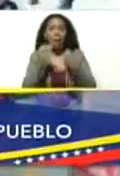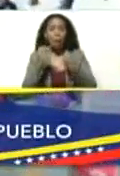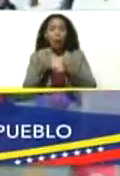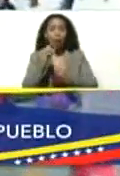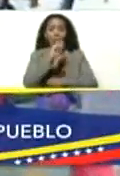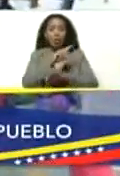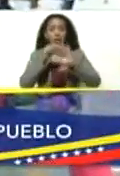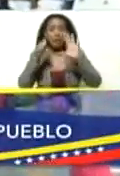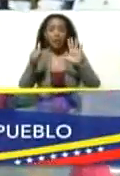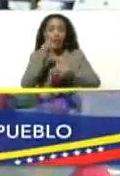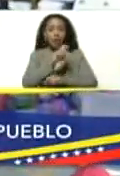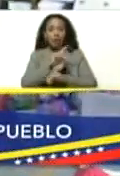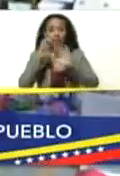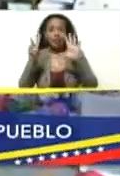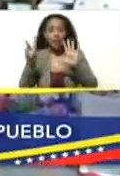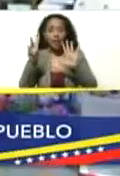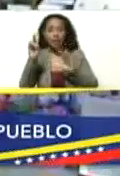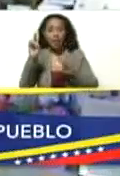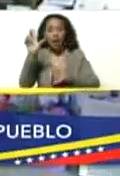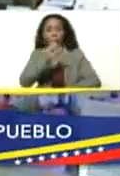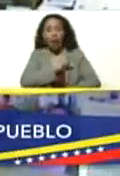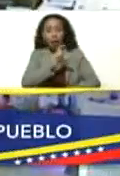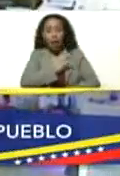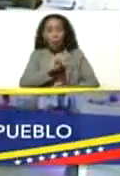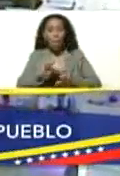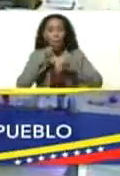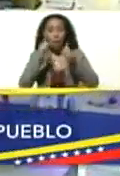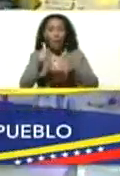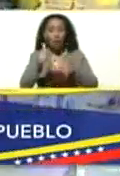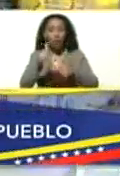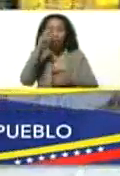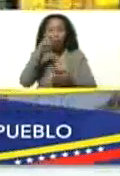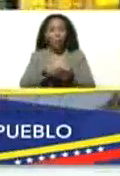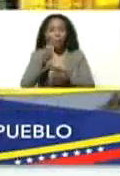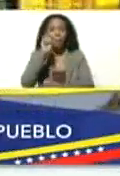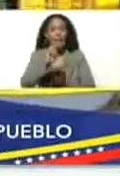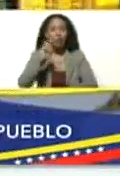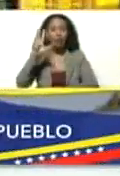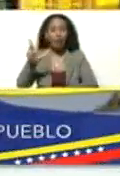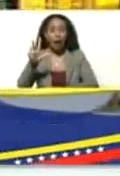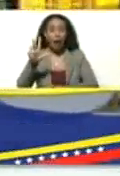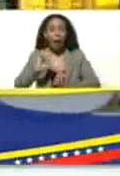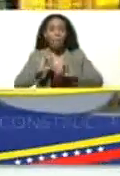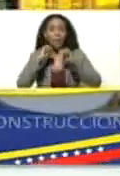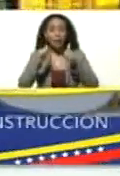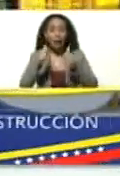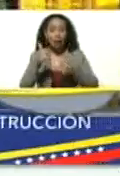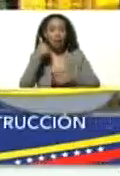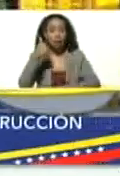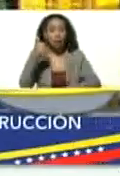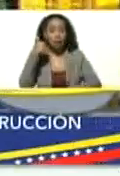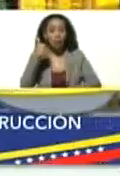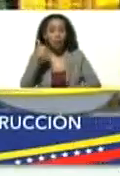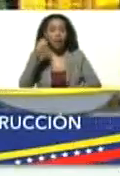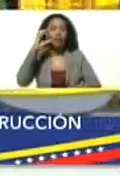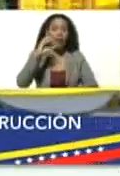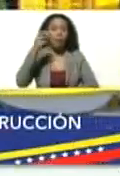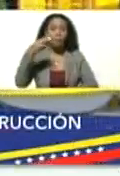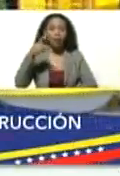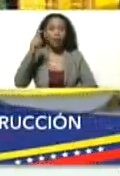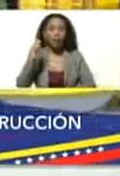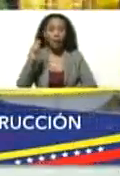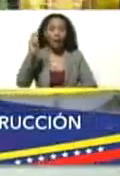y 17 de febrero, de enero, empezando el 2023, empezar con buen pie los CPT en